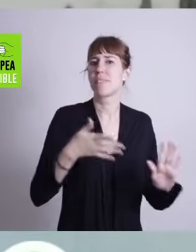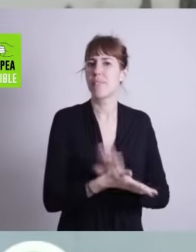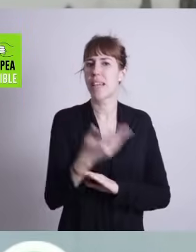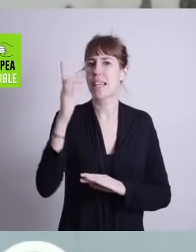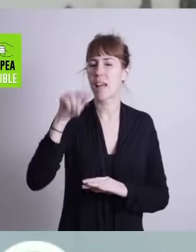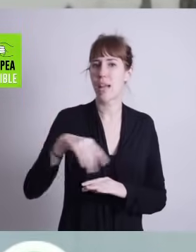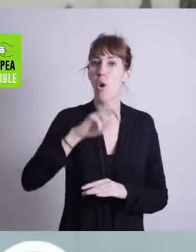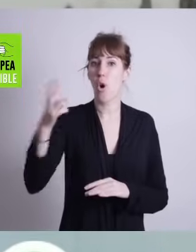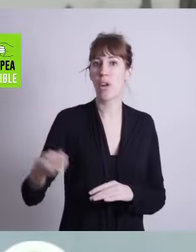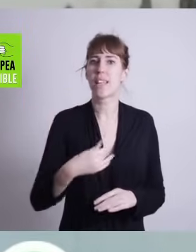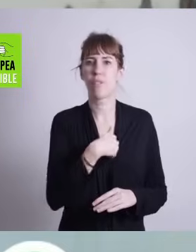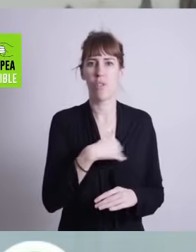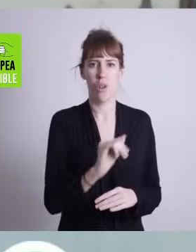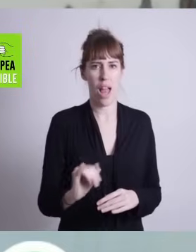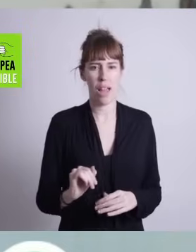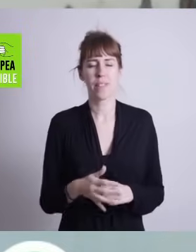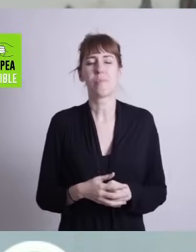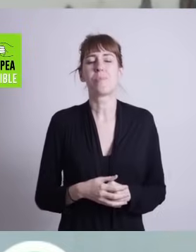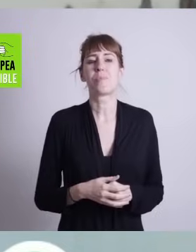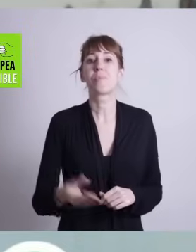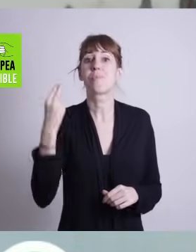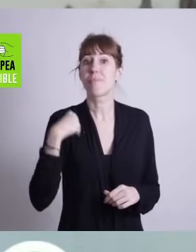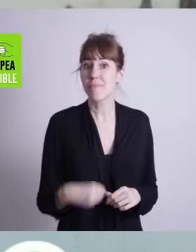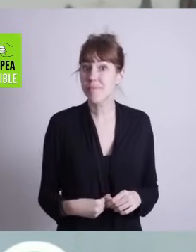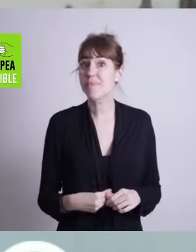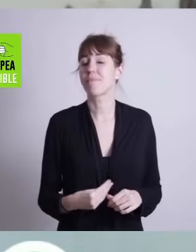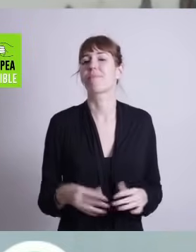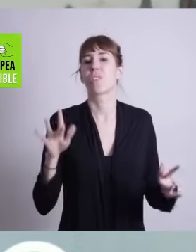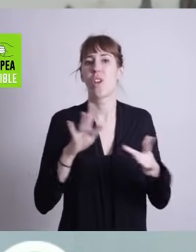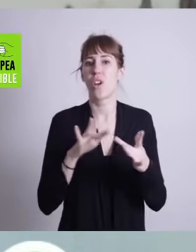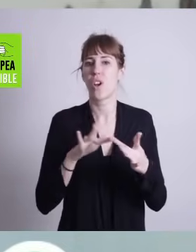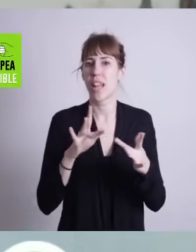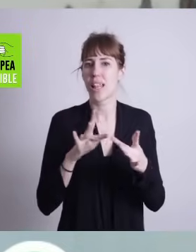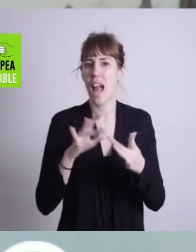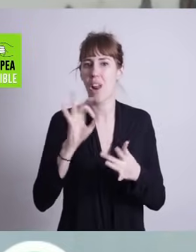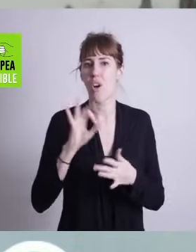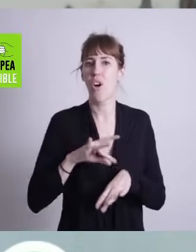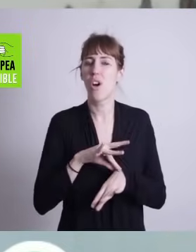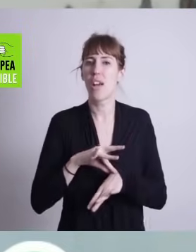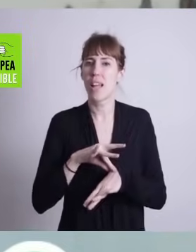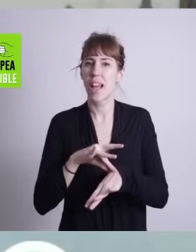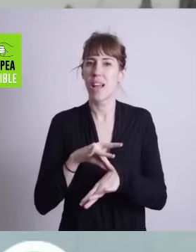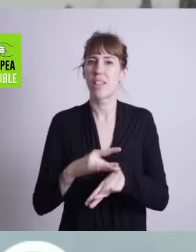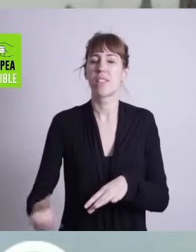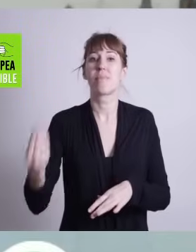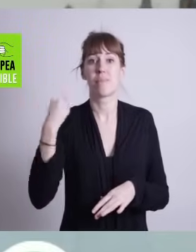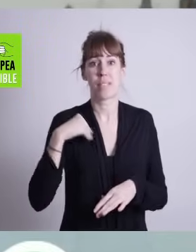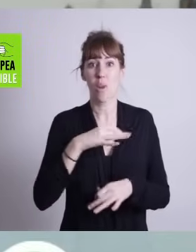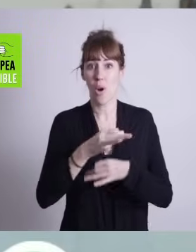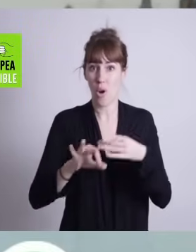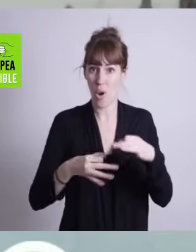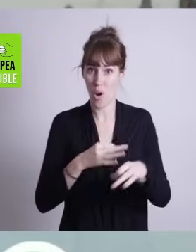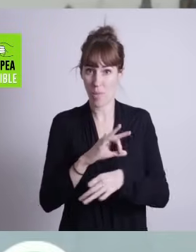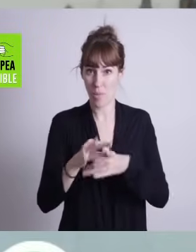funcionalidad aparte de esta, que es la de conectar o ayudarnos mediante la secreción de algunas de sus hormonas, a que